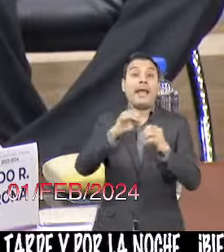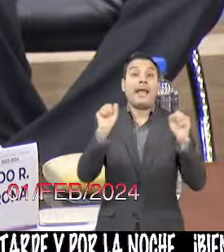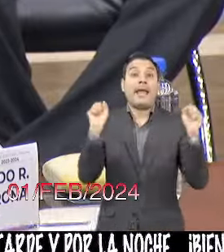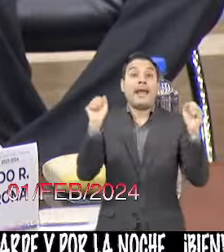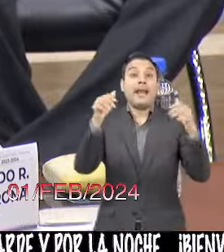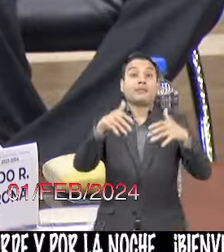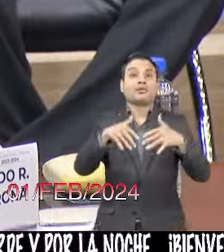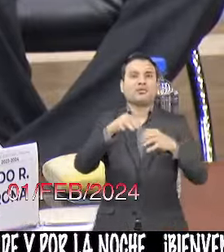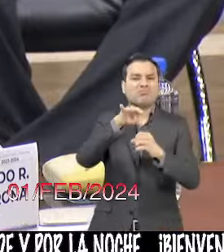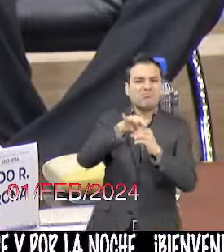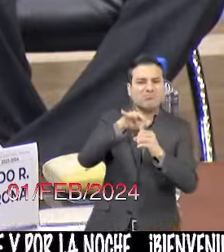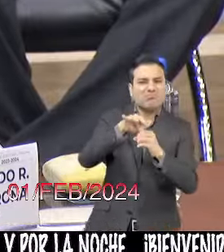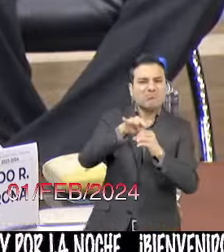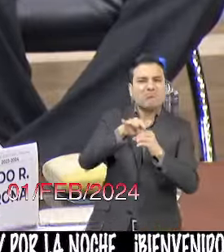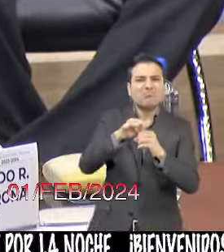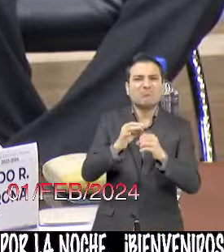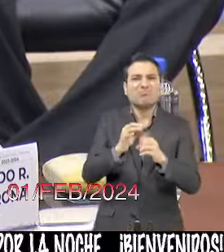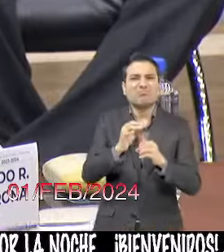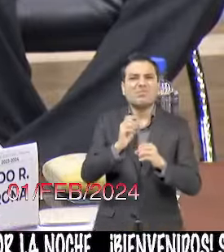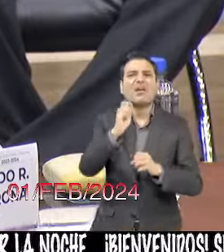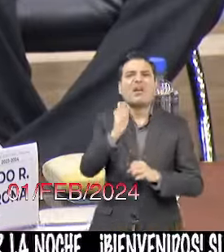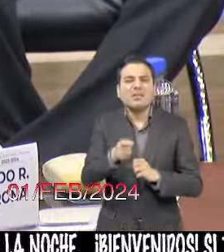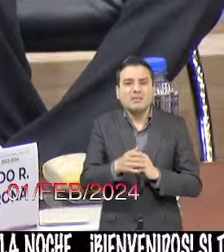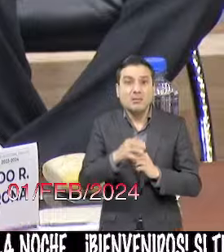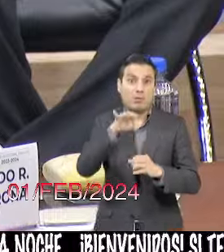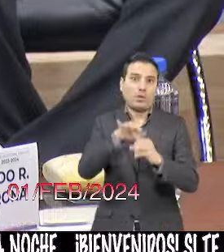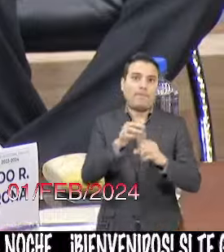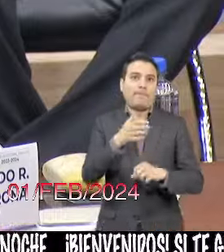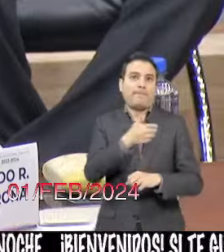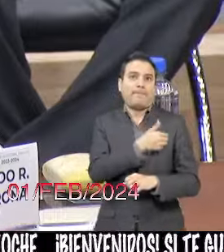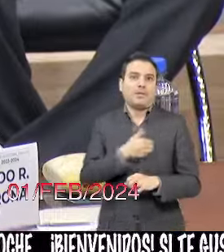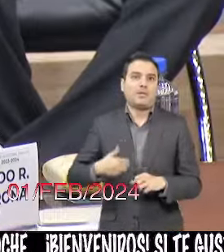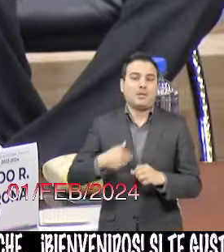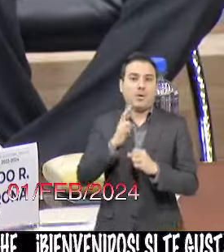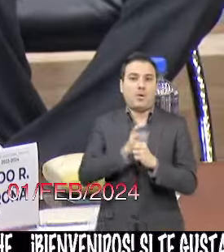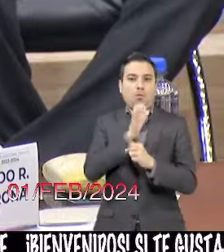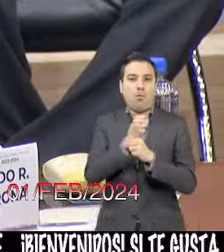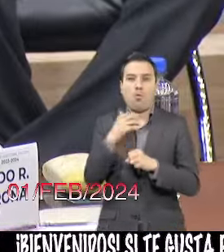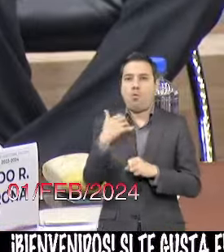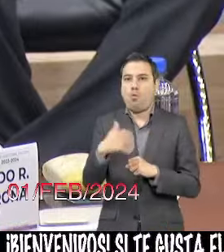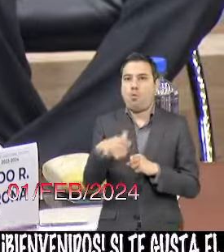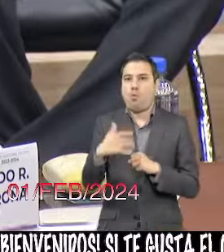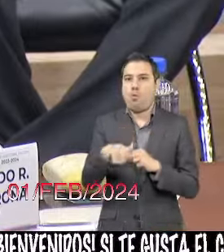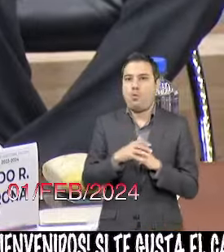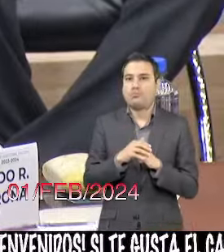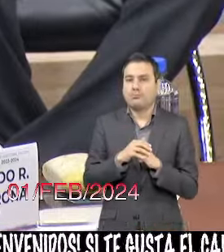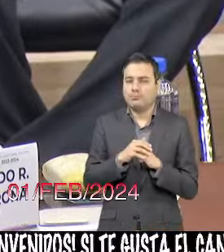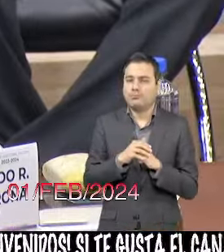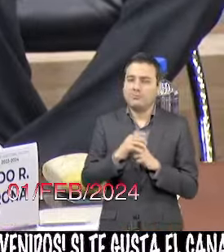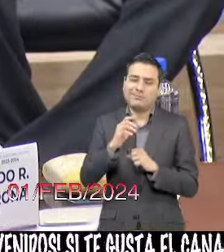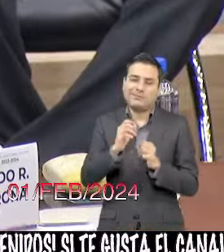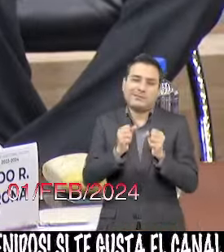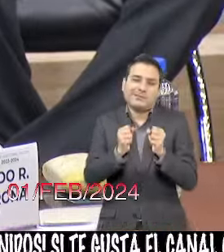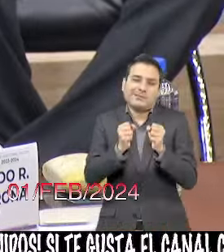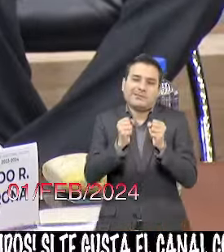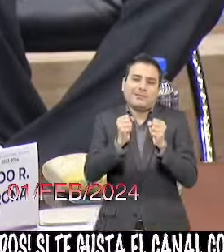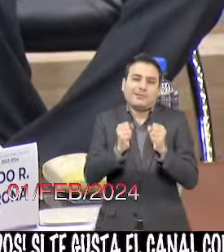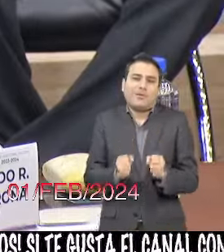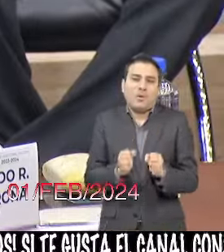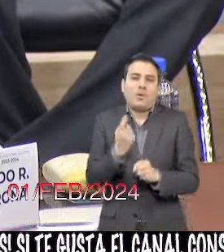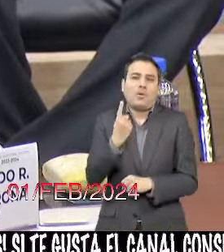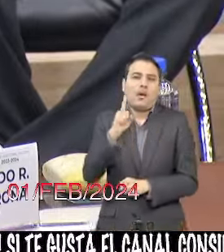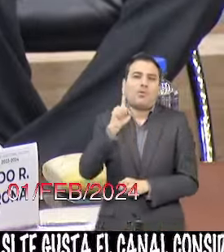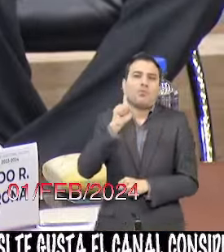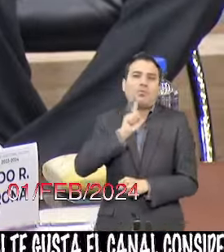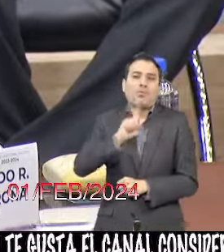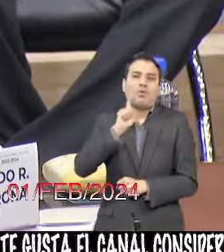nueva responsabilidad al frente de la presidencia de la República, y todo indica que por primera vez una mujer encabezará la